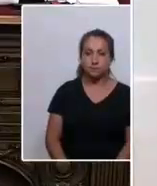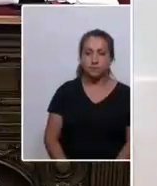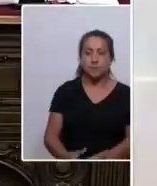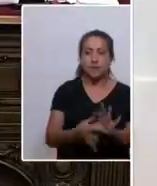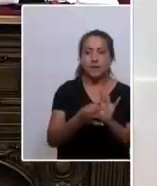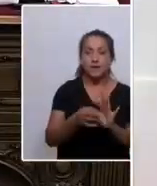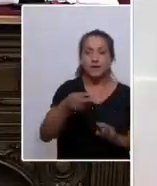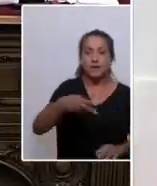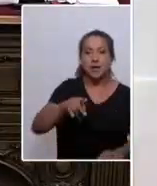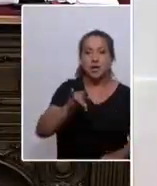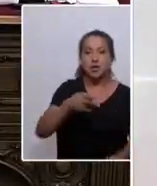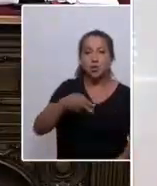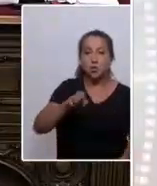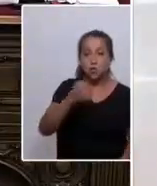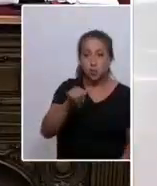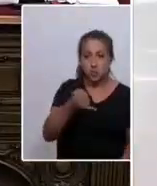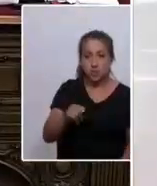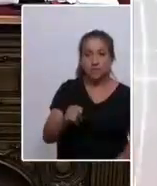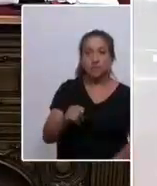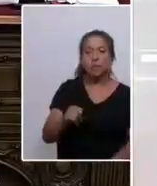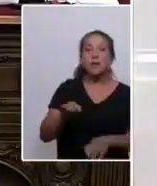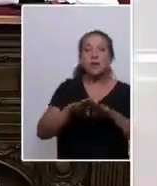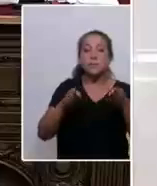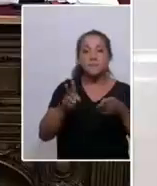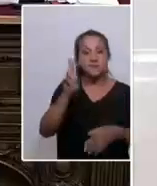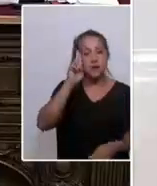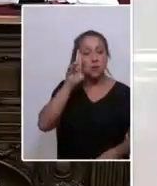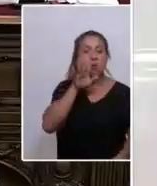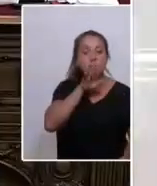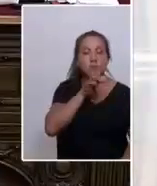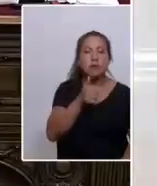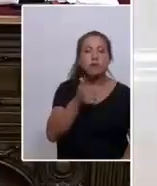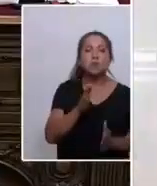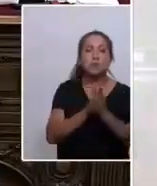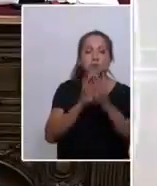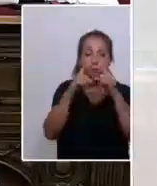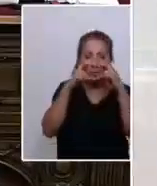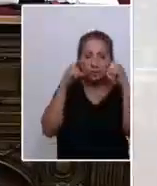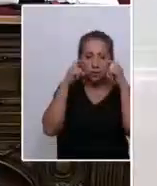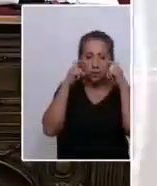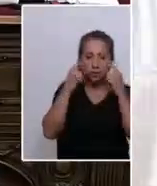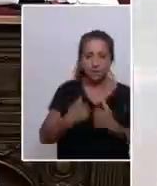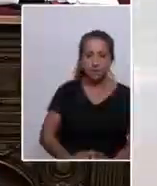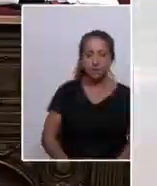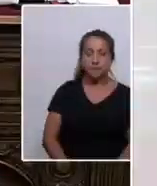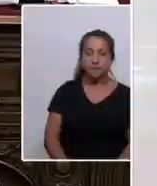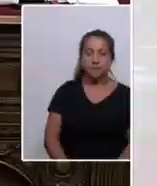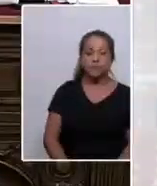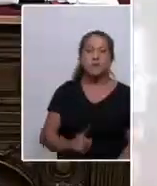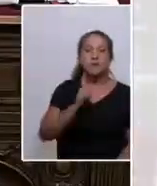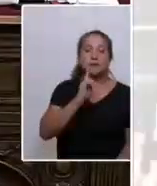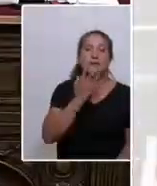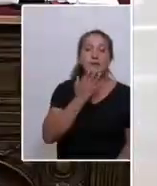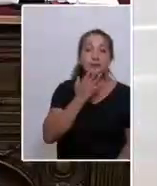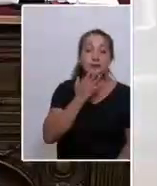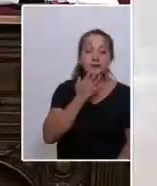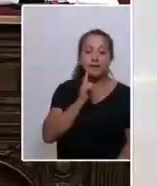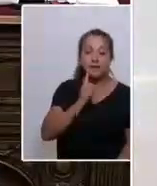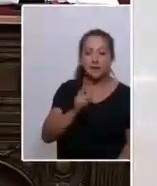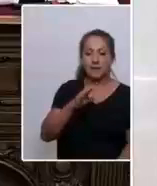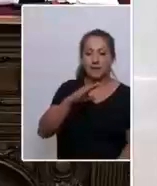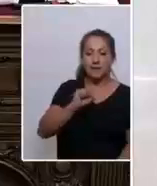él cree que un requisito para eso es que se escuchen todas las posiciones y que se pueda dialogar entre los distintos colectivos, algo que, según su punto de